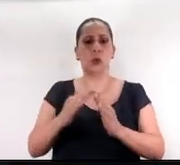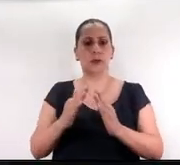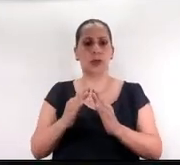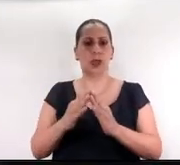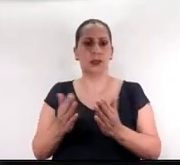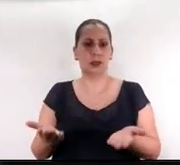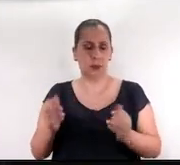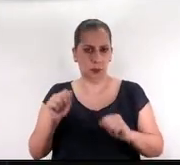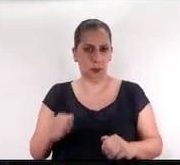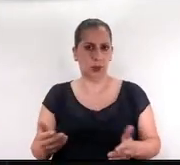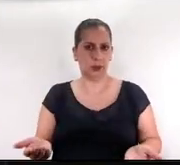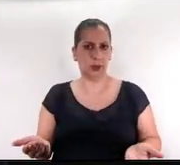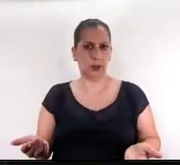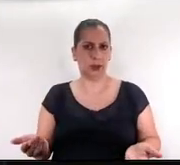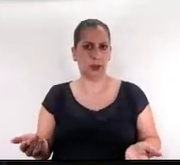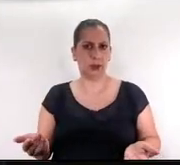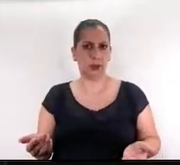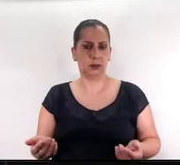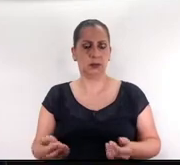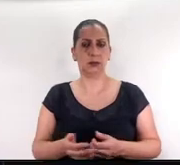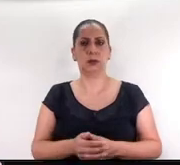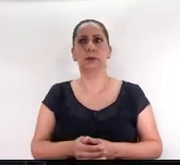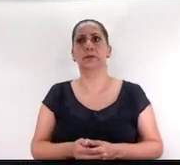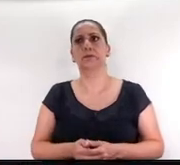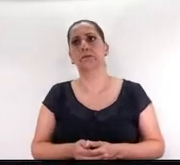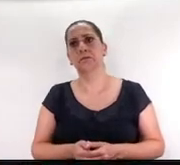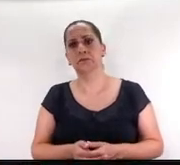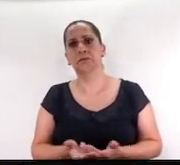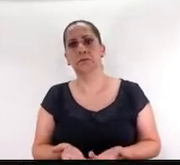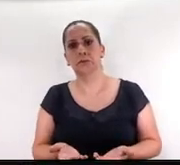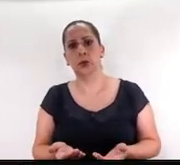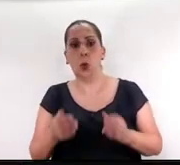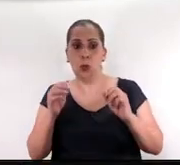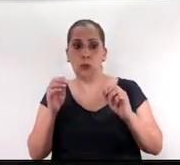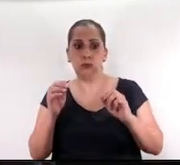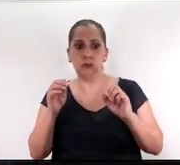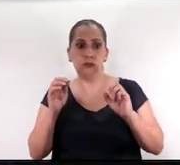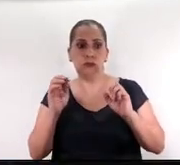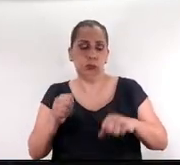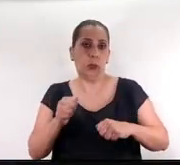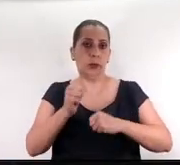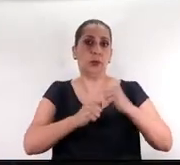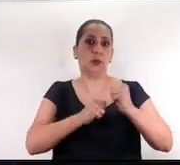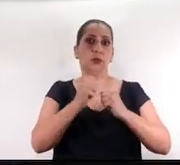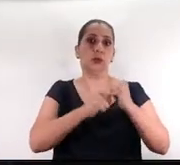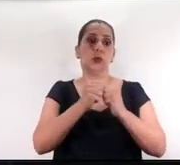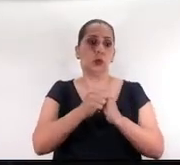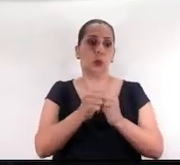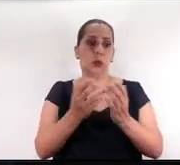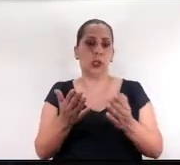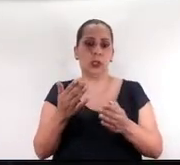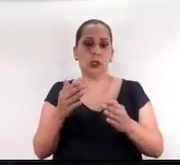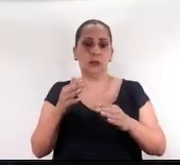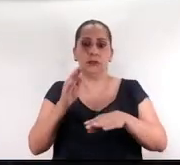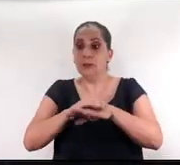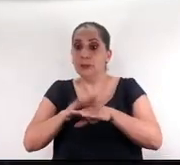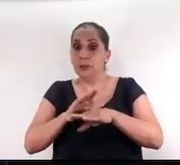por ejemplo construir y pedir un